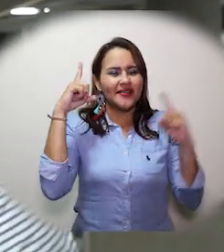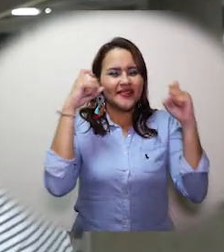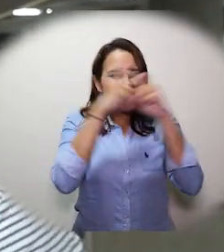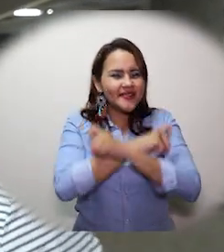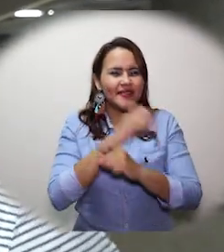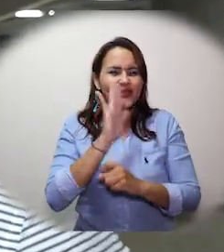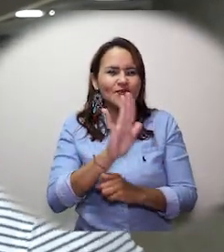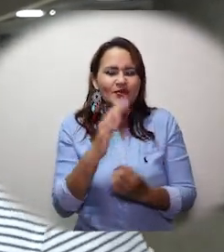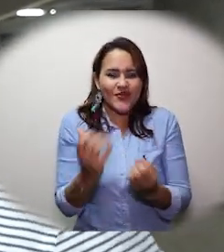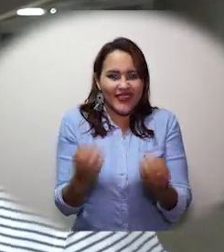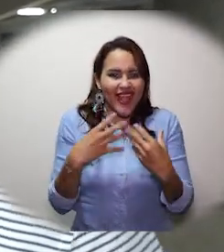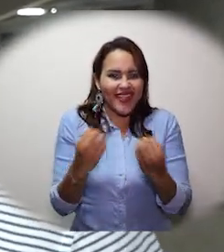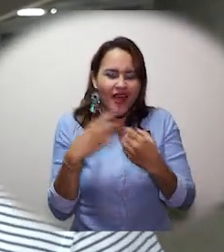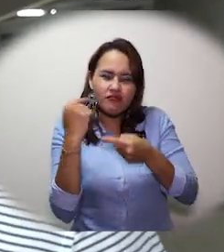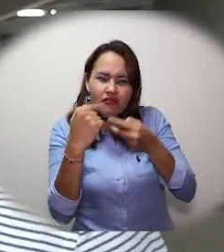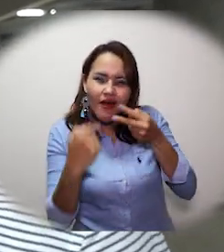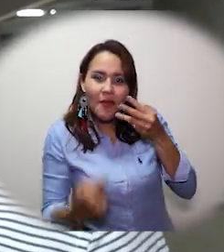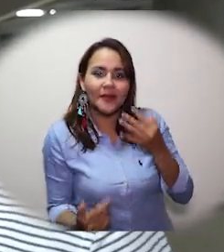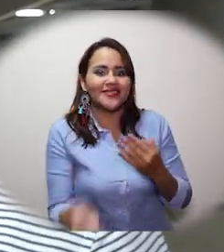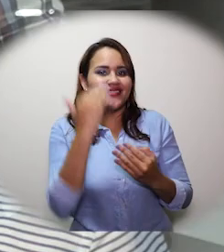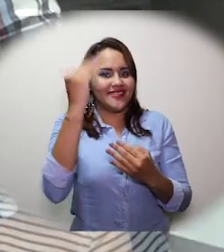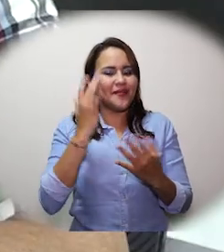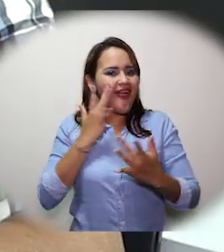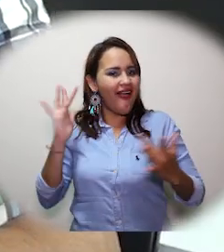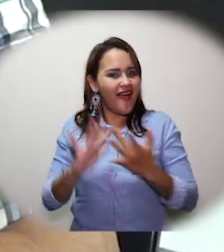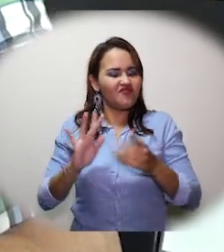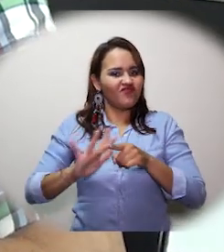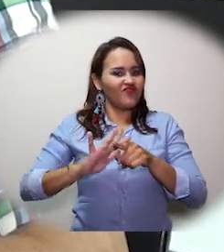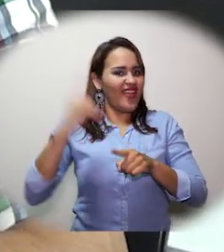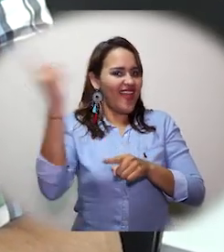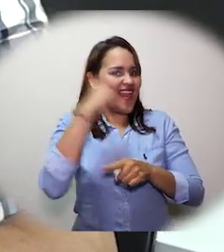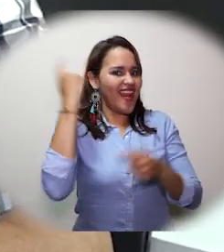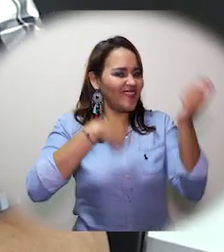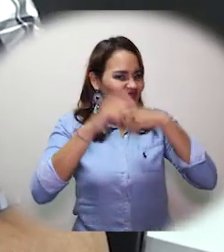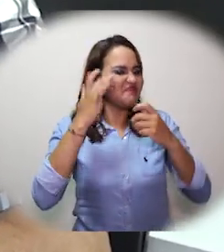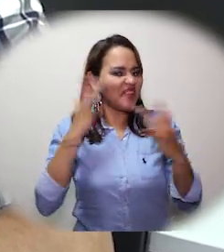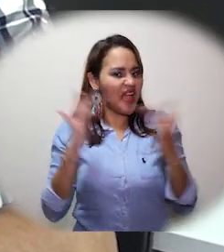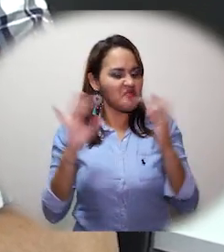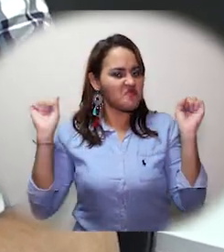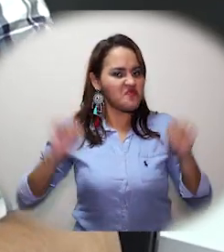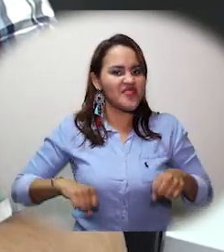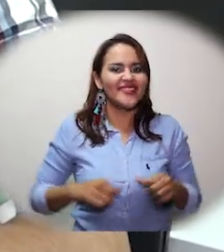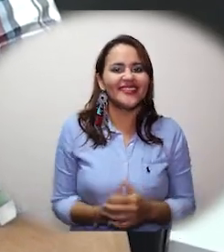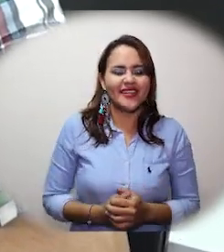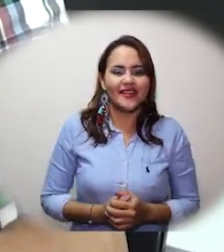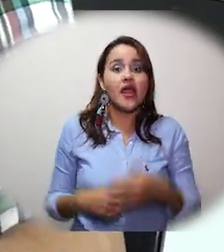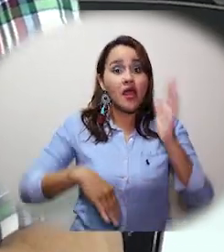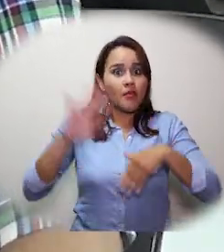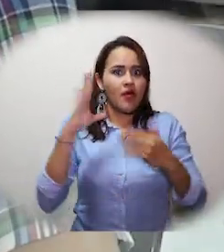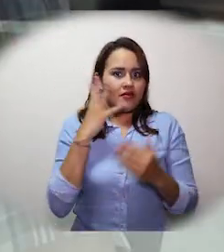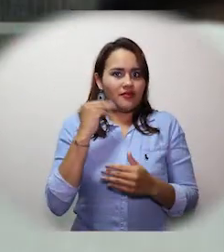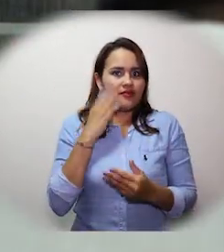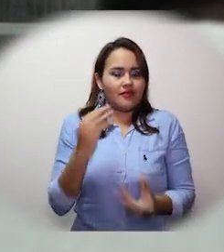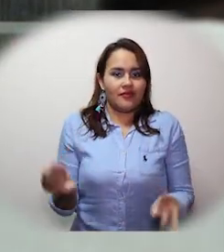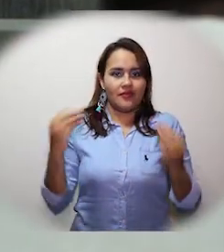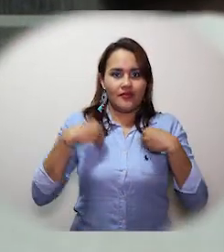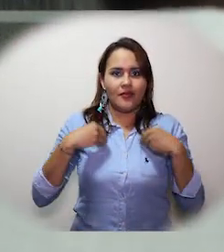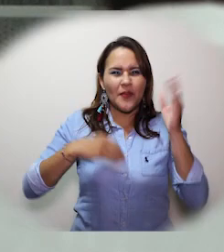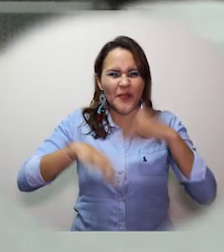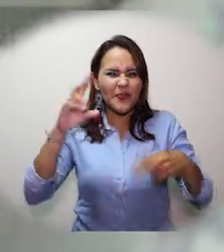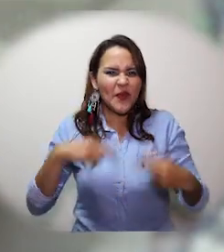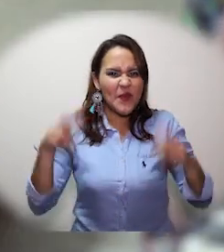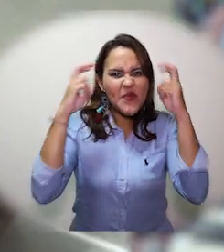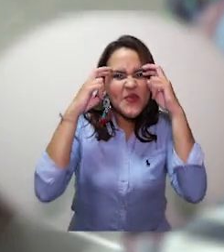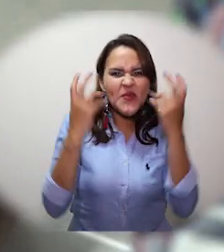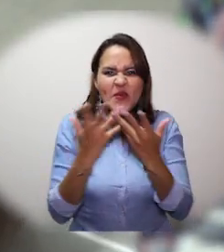esas herramientas que brinda el mercadeo fueron aplicadas. La experiencia fue extraordinaria, toda una